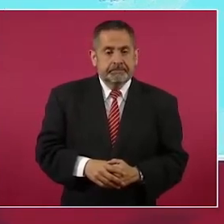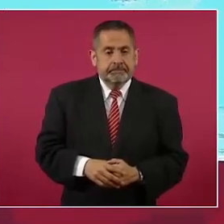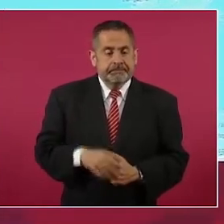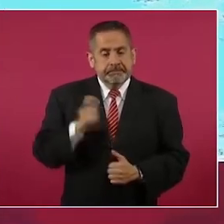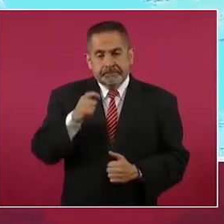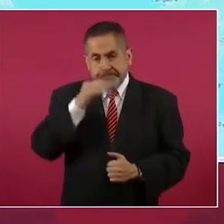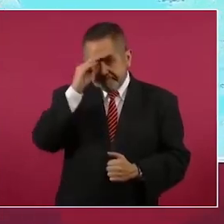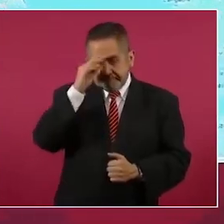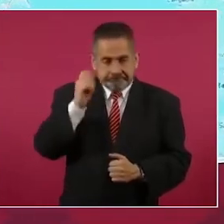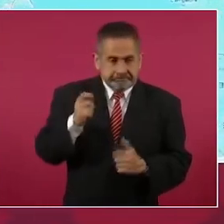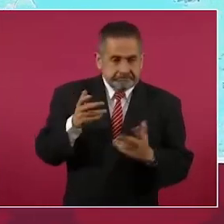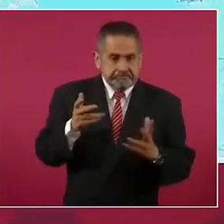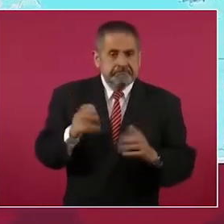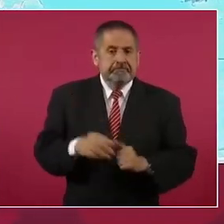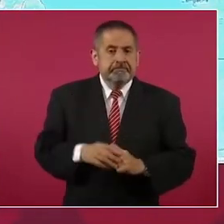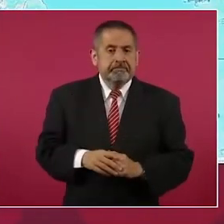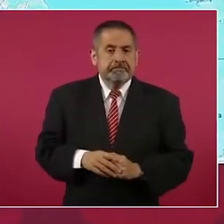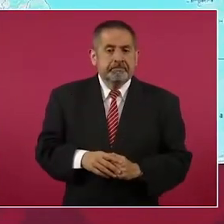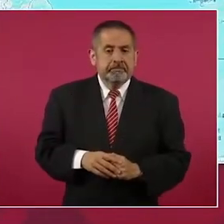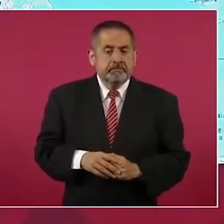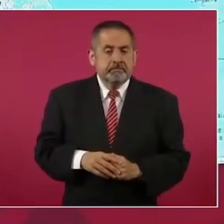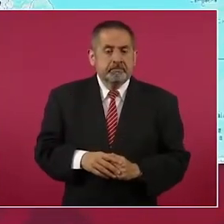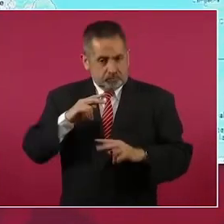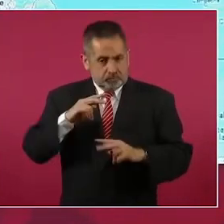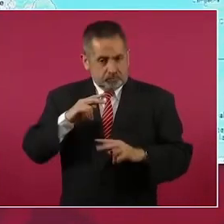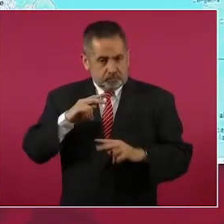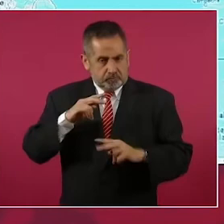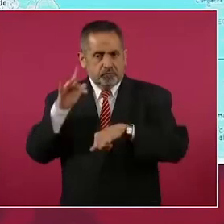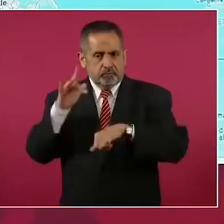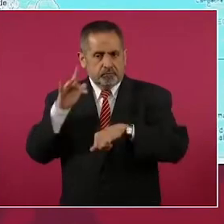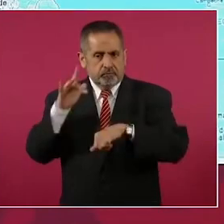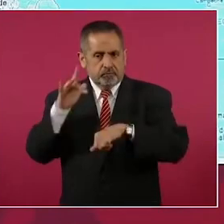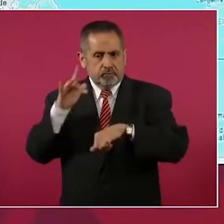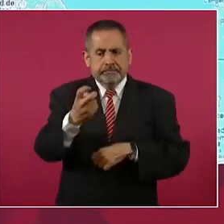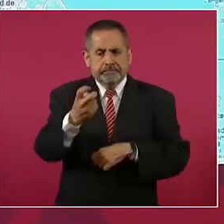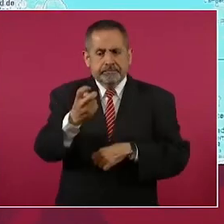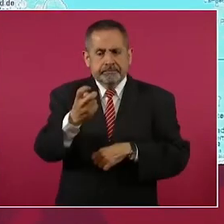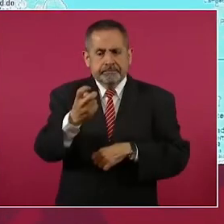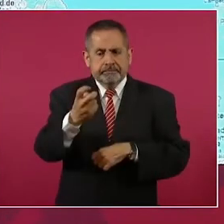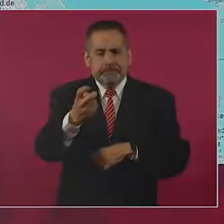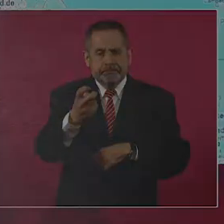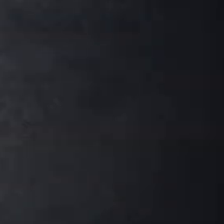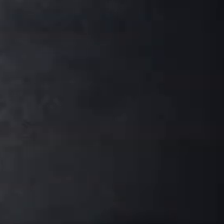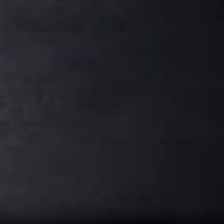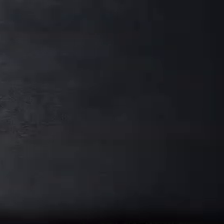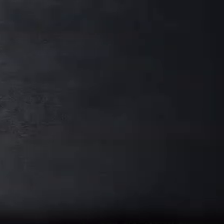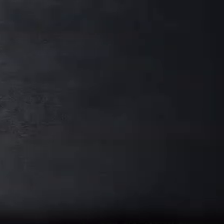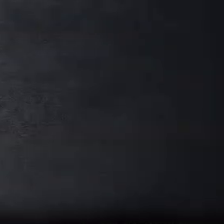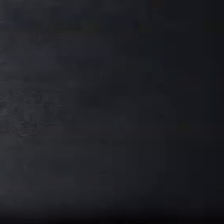Entonces, ¿a qué fui? A eso. ¿Qué otra cosa fui a hacer ahí?